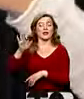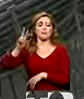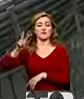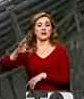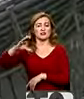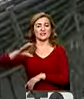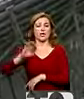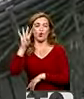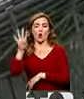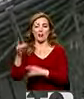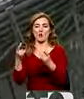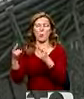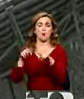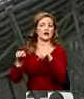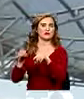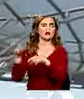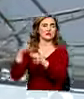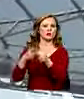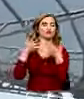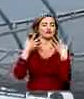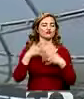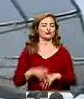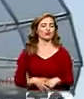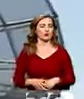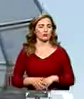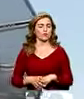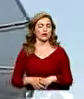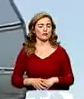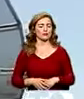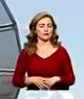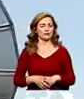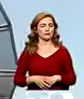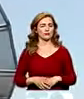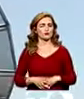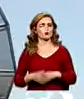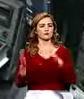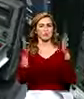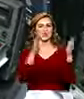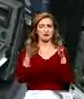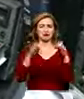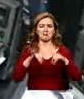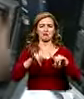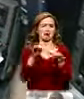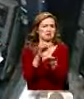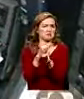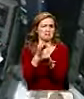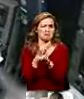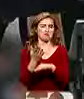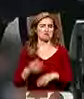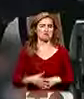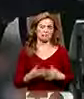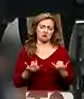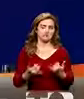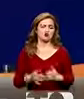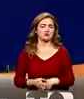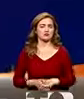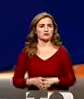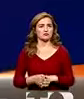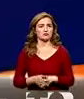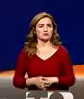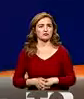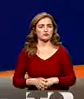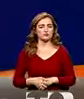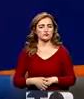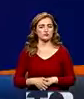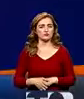con cuatro frecuencias en quito y guayaquil las frecuencias pese a que eran temporales siguen funcionando hasta el día de hoy no puede